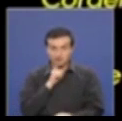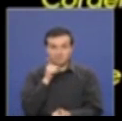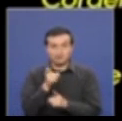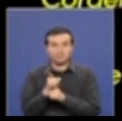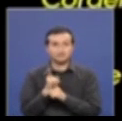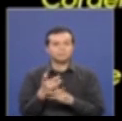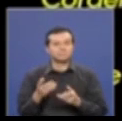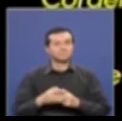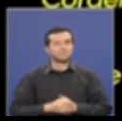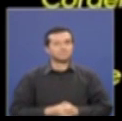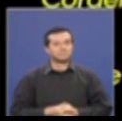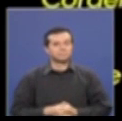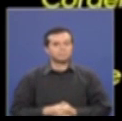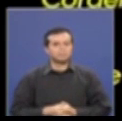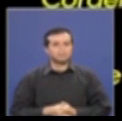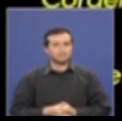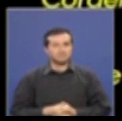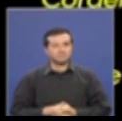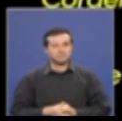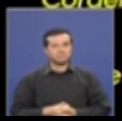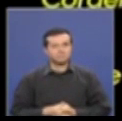aparte.